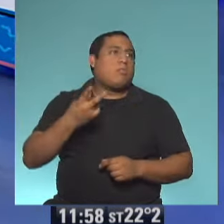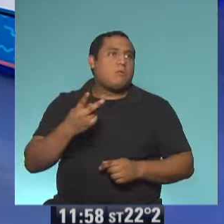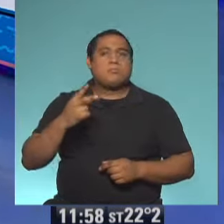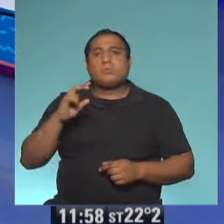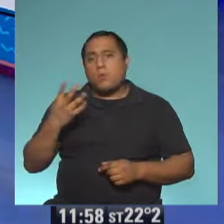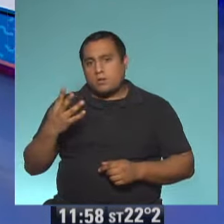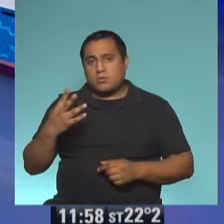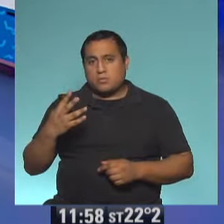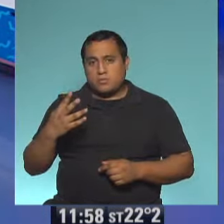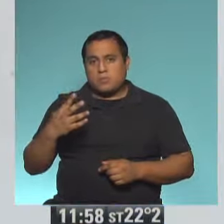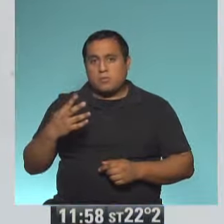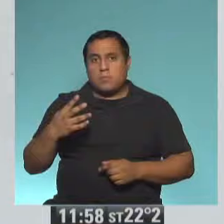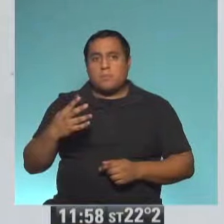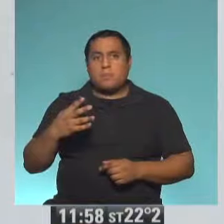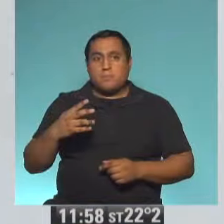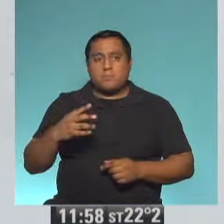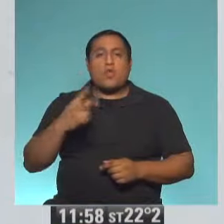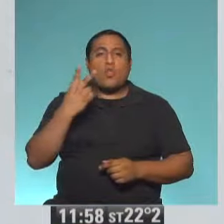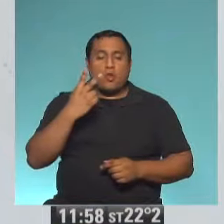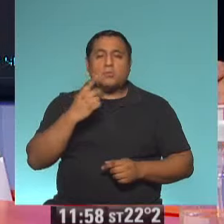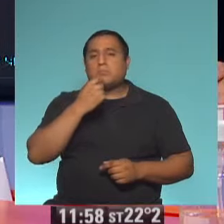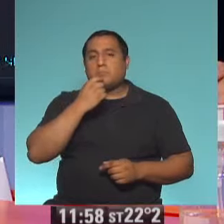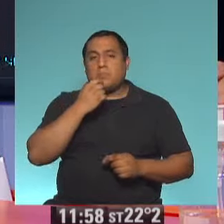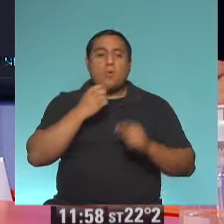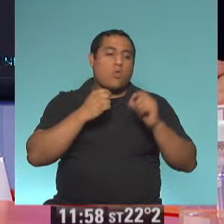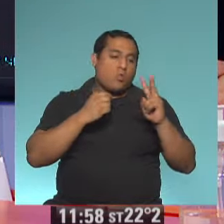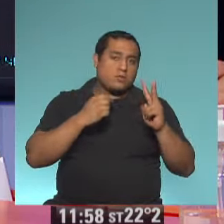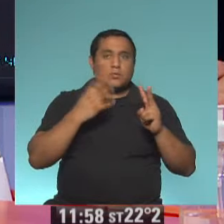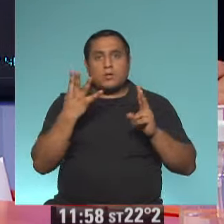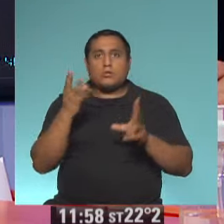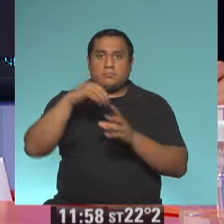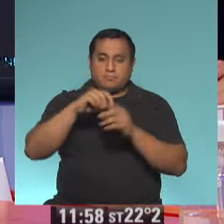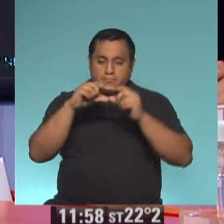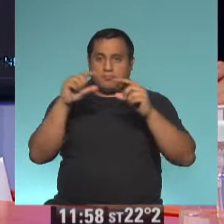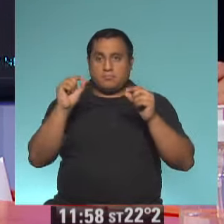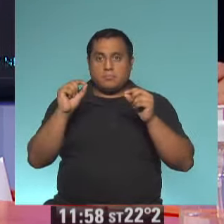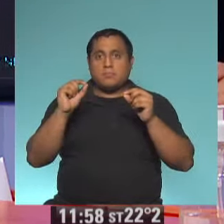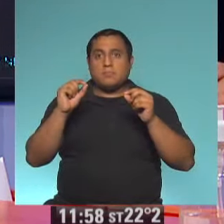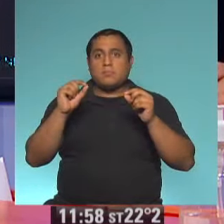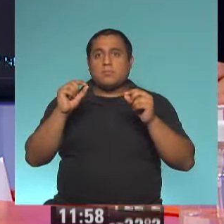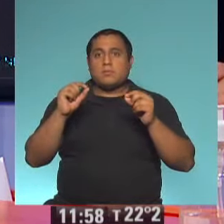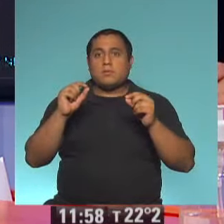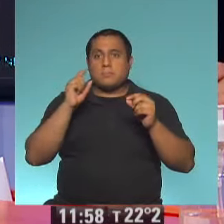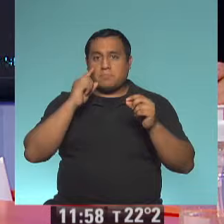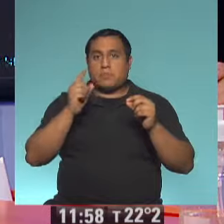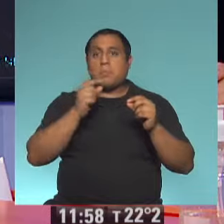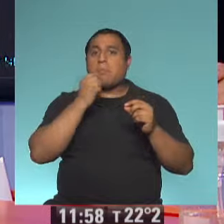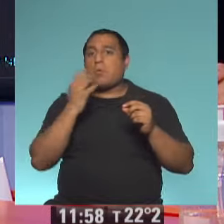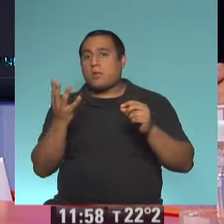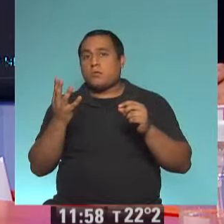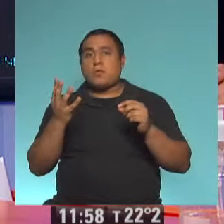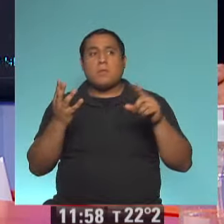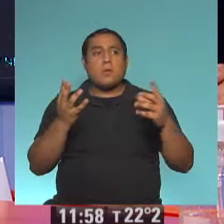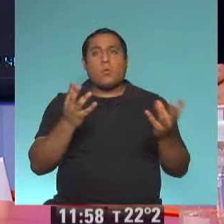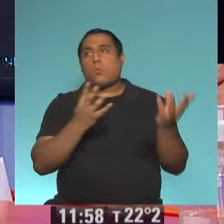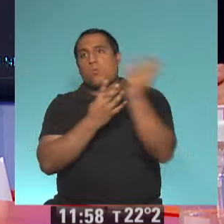4. Entonces, tienen dos números en cada ficha. Tienen dos números. Por ejemplo, un 2 y un 4. Entonces, para poder seguir, tengo que poner el mismo número. Entonces, si acá hay un 4, tengo que poner